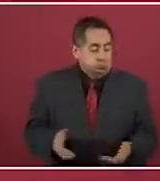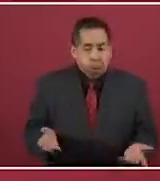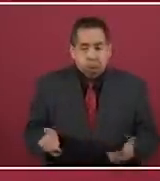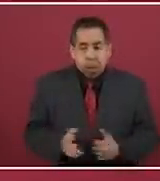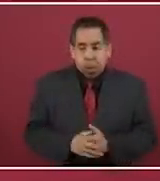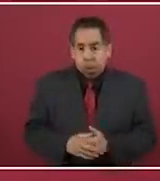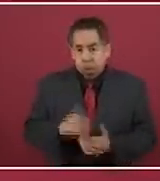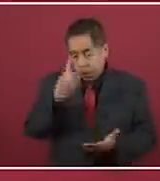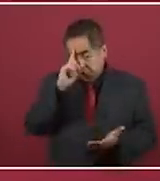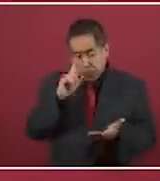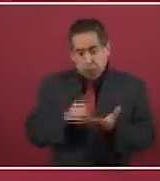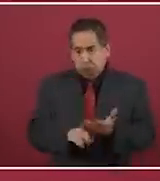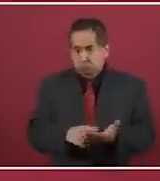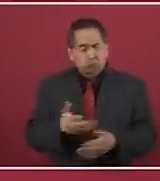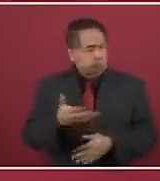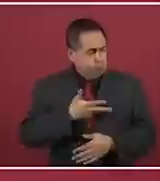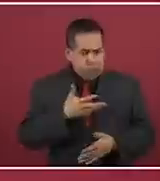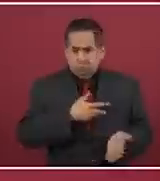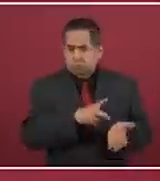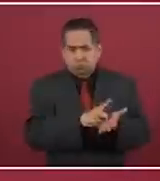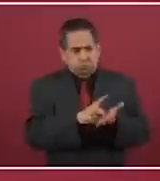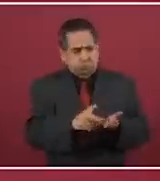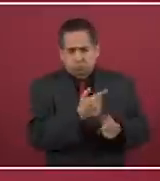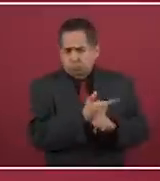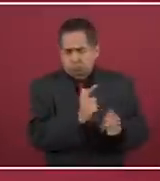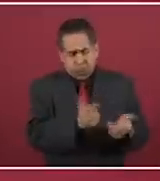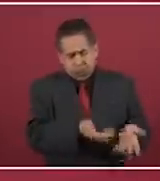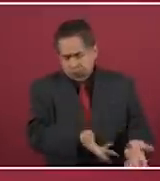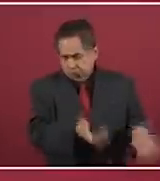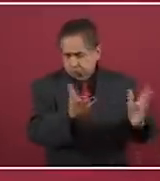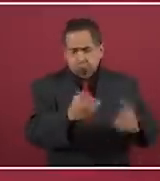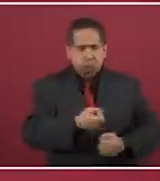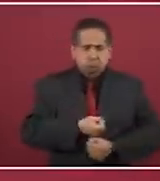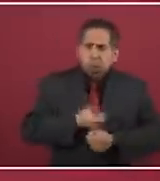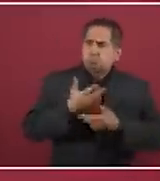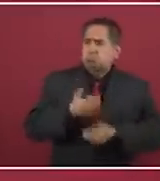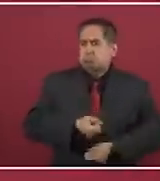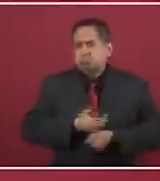yo creo que tienen todo su derecho de manifestarse.